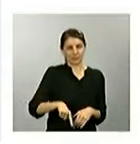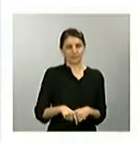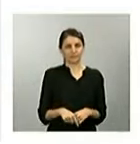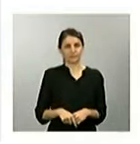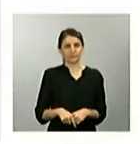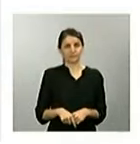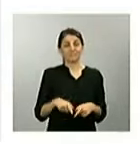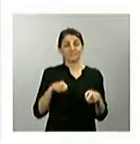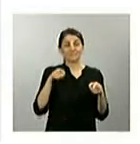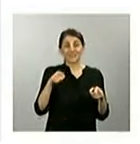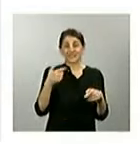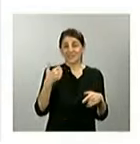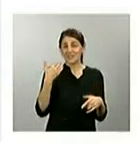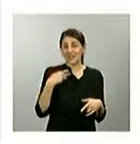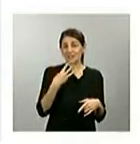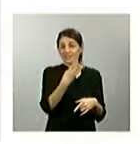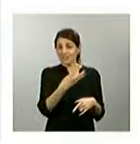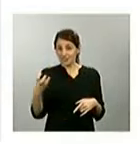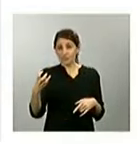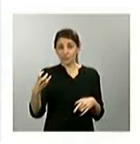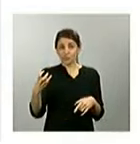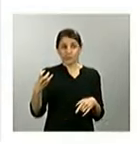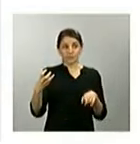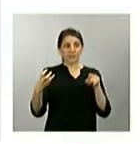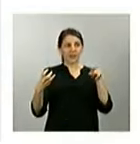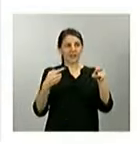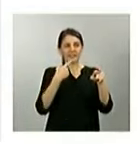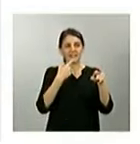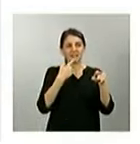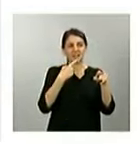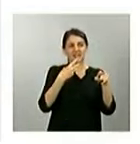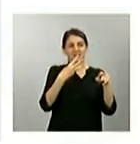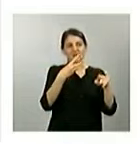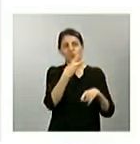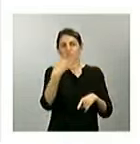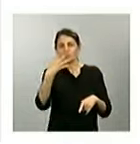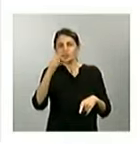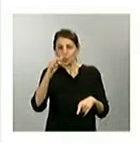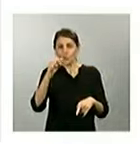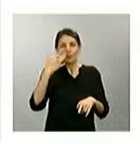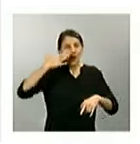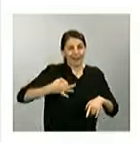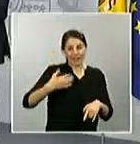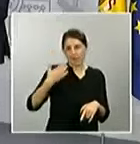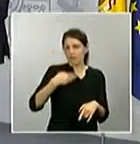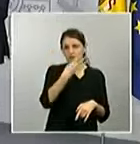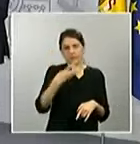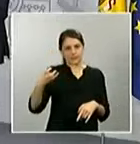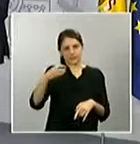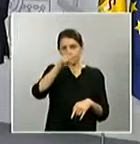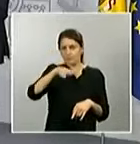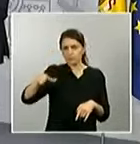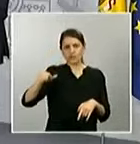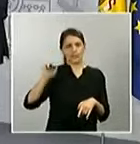aquí aparece la transparencia 250 y actualmente son 300 los que ya hemos los que ya hemos dado